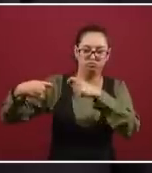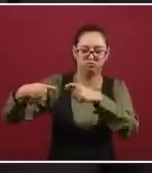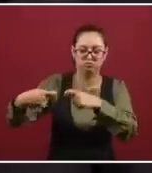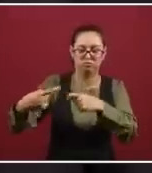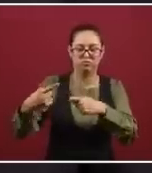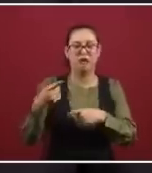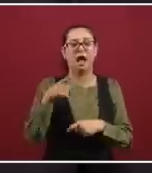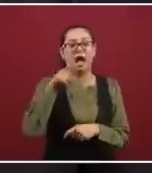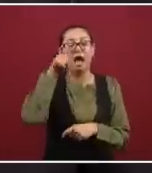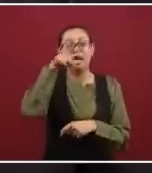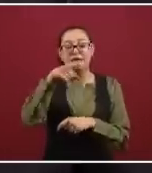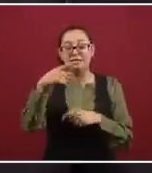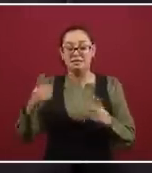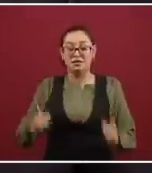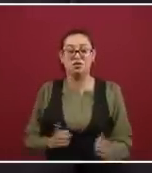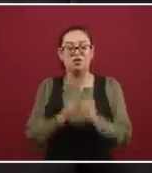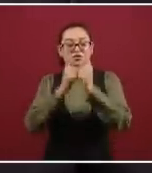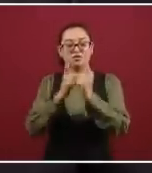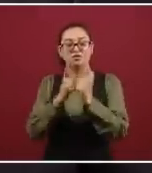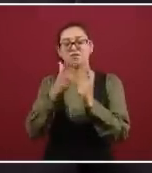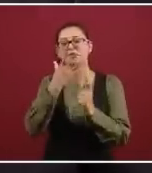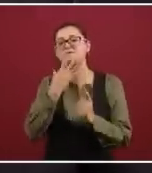Fidel y el Che,